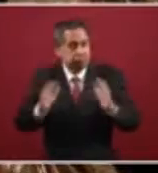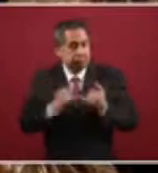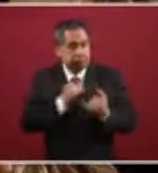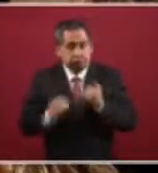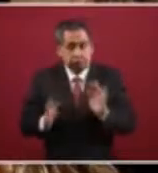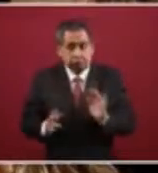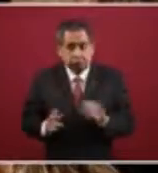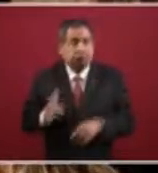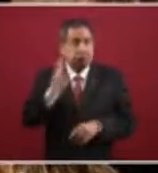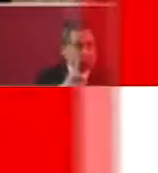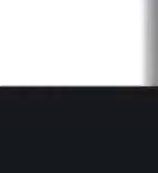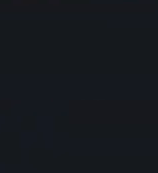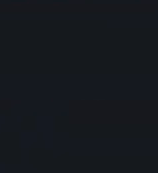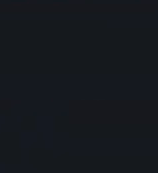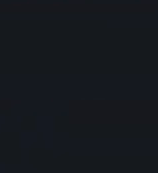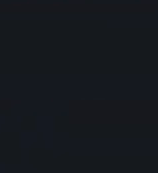no lo descartemos